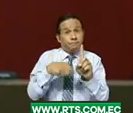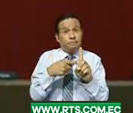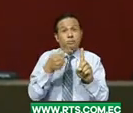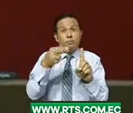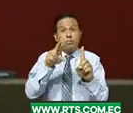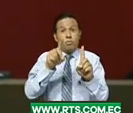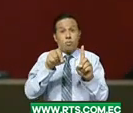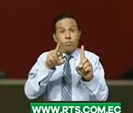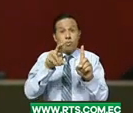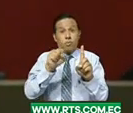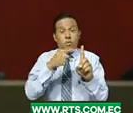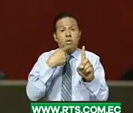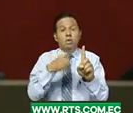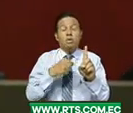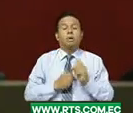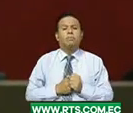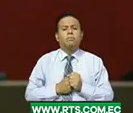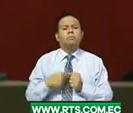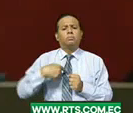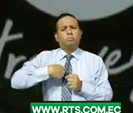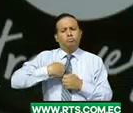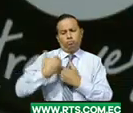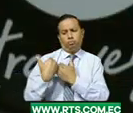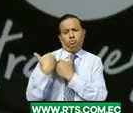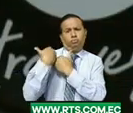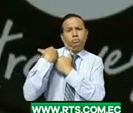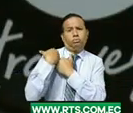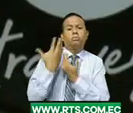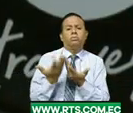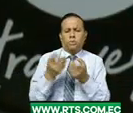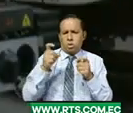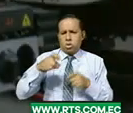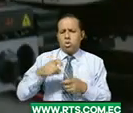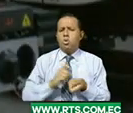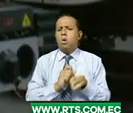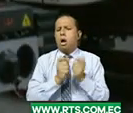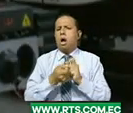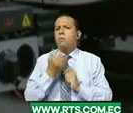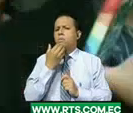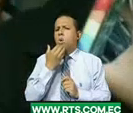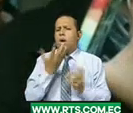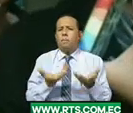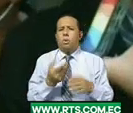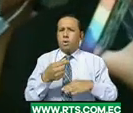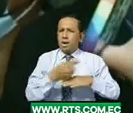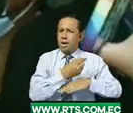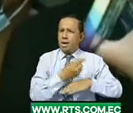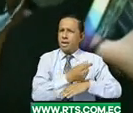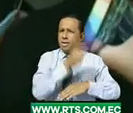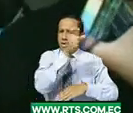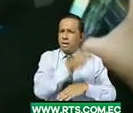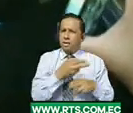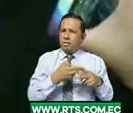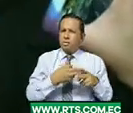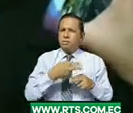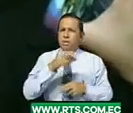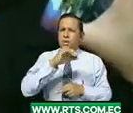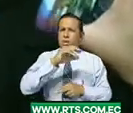en afirmar que en su administración habrán cambios, entre ellos el gerente del Metro de Quito. Juan Francisco Arias,